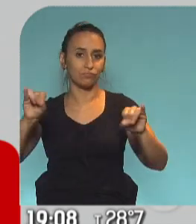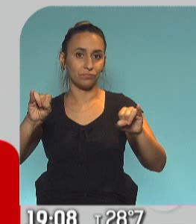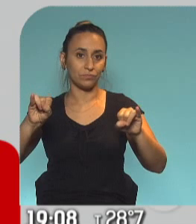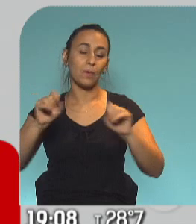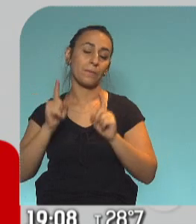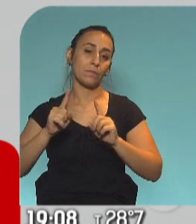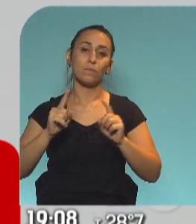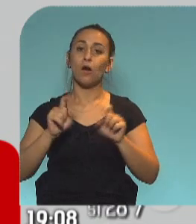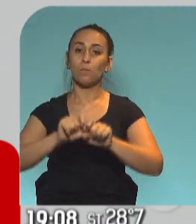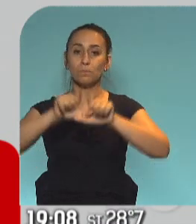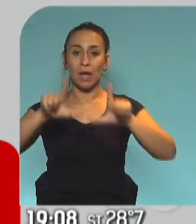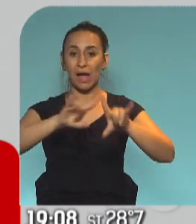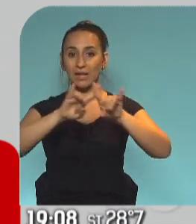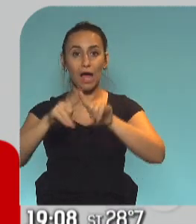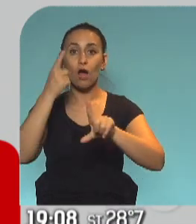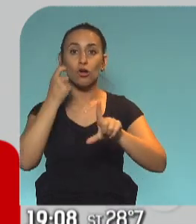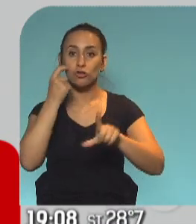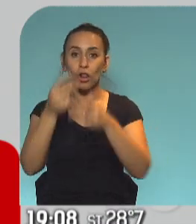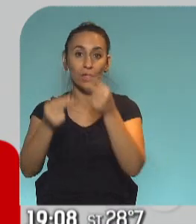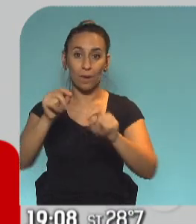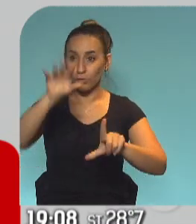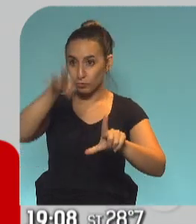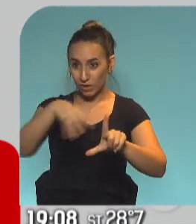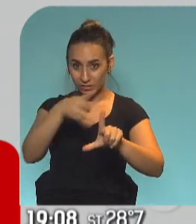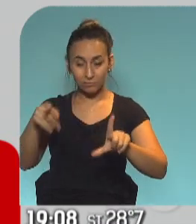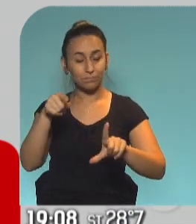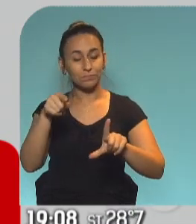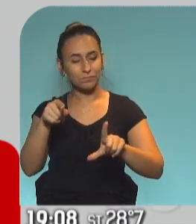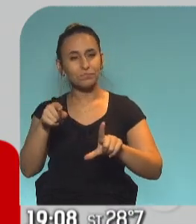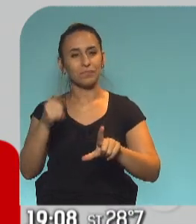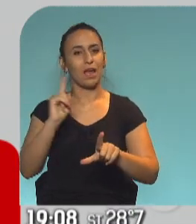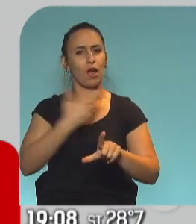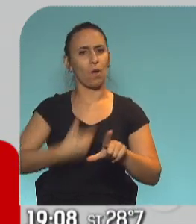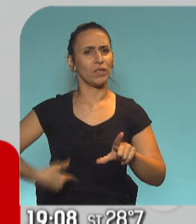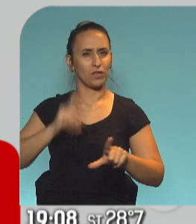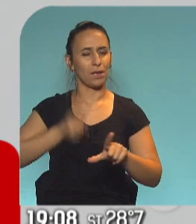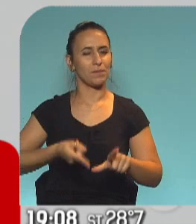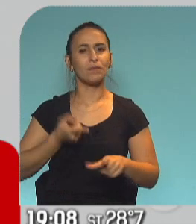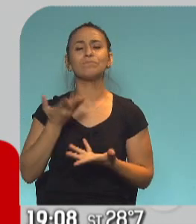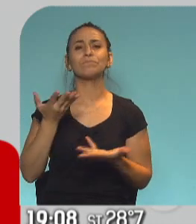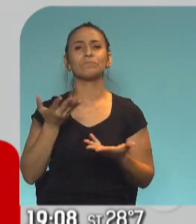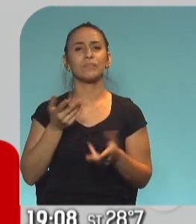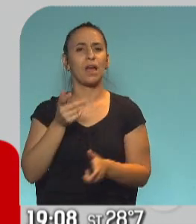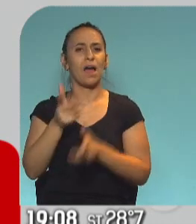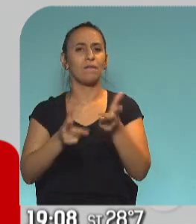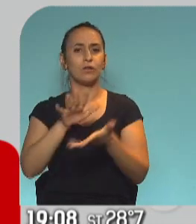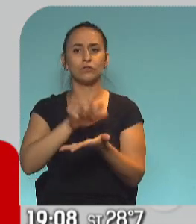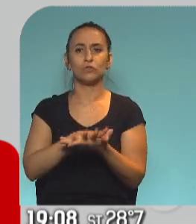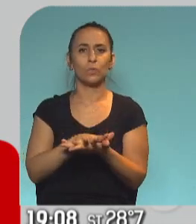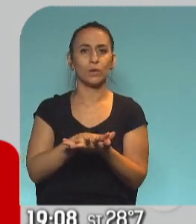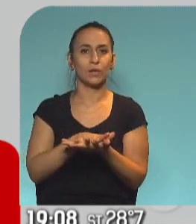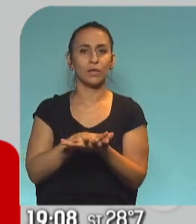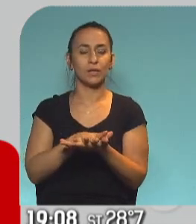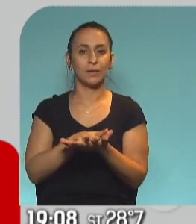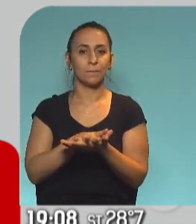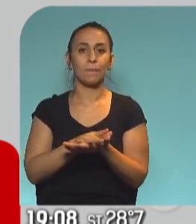este monitor de vacunación, lo que es un escenario claro, un planteo un poco más claro de cómo,